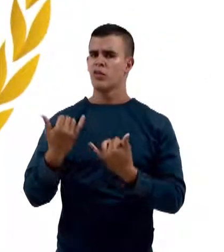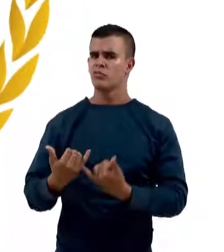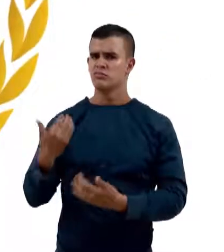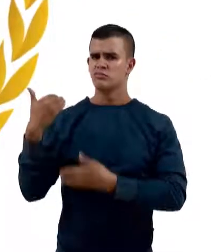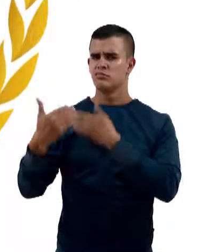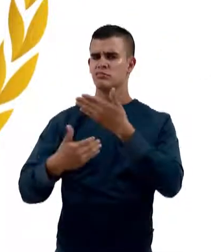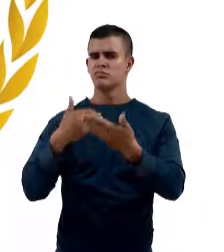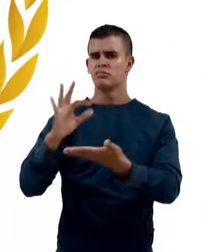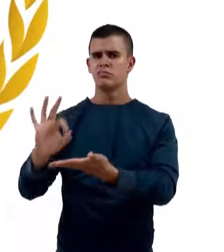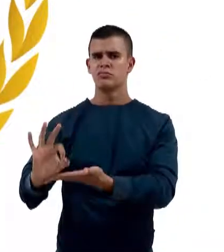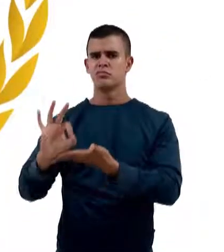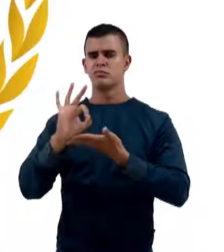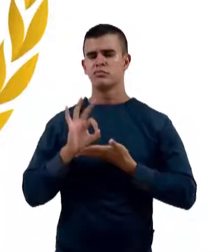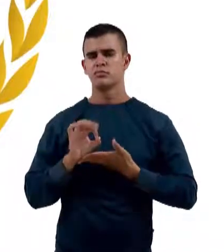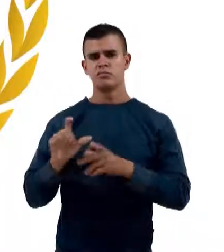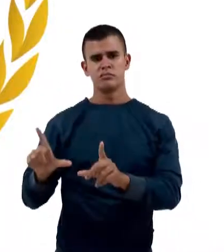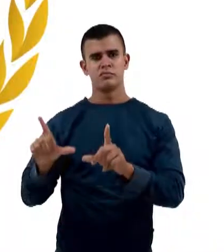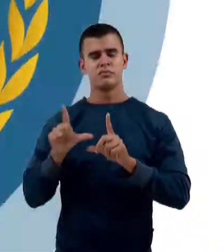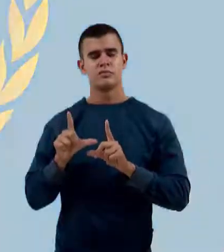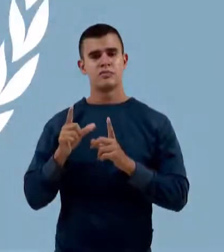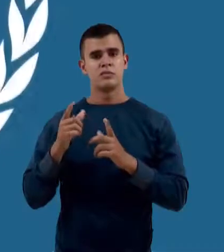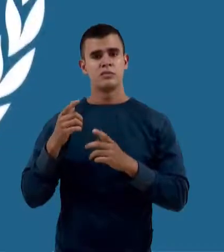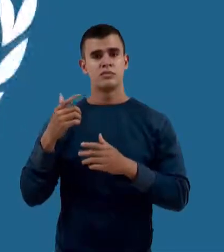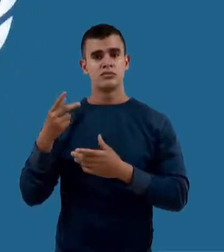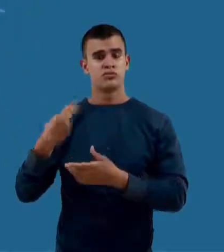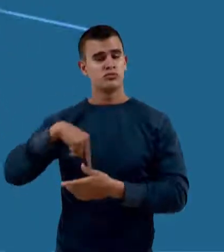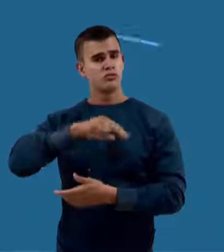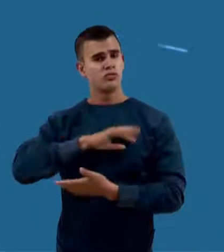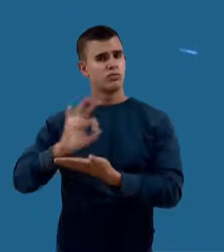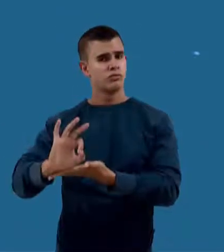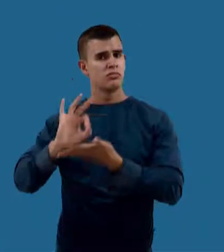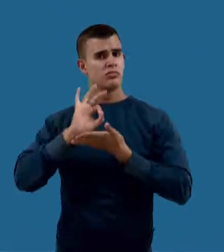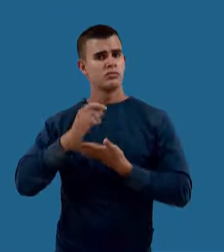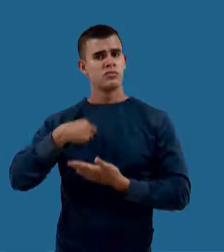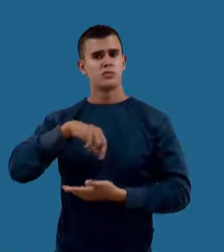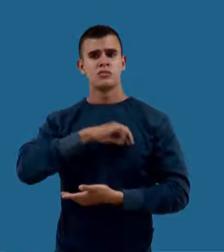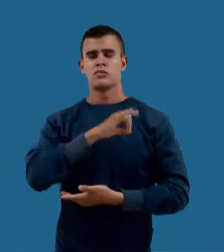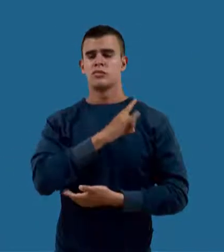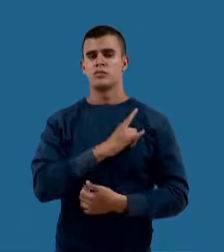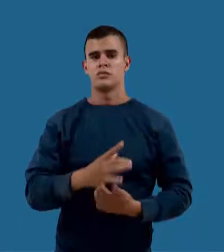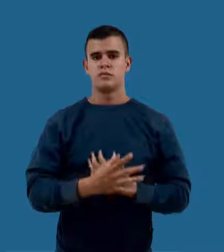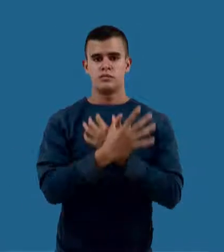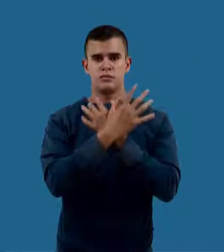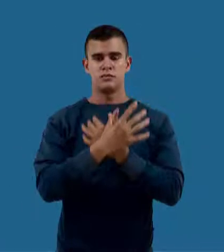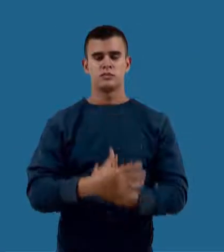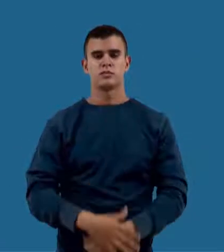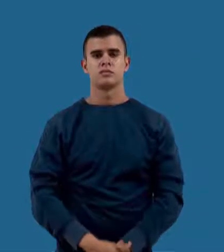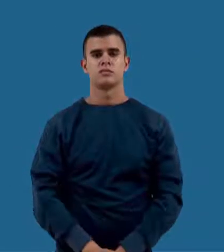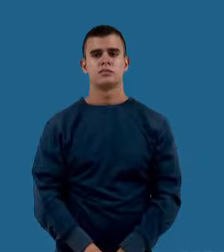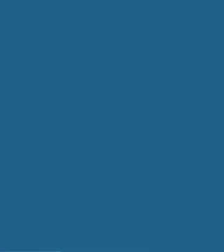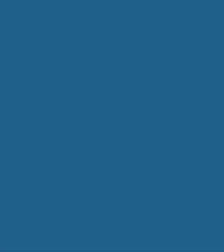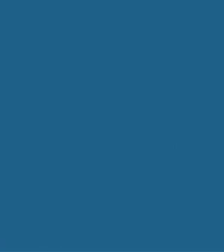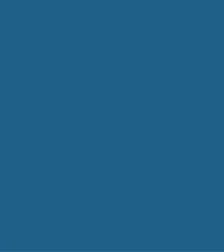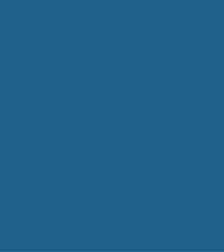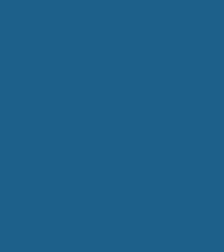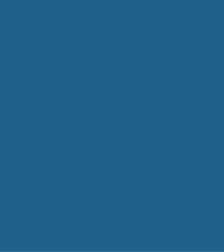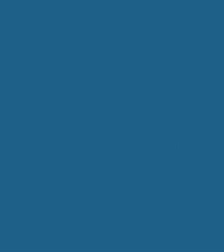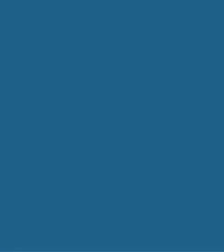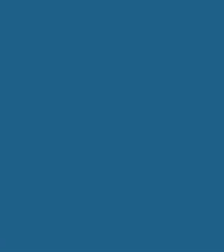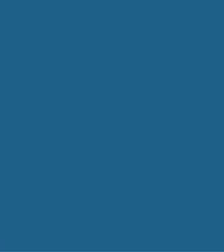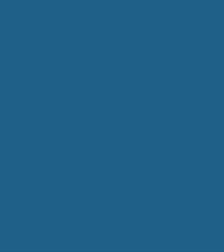Estamos en proceso de acreditación institucional. Somos calidad. Somos USC.